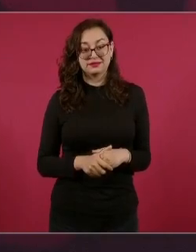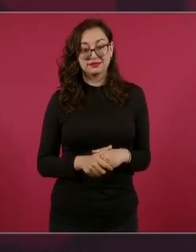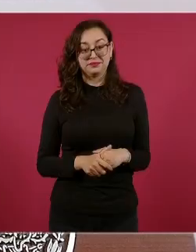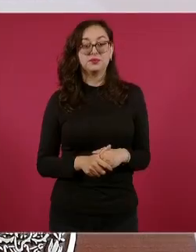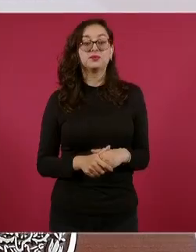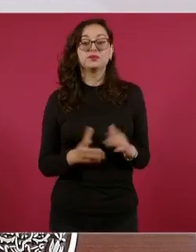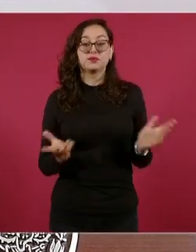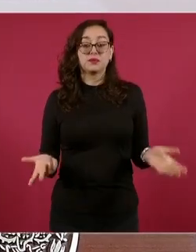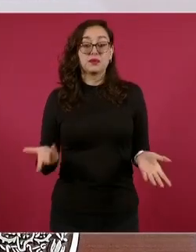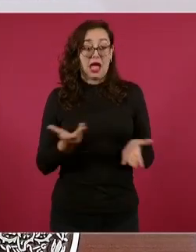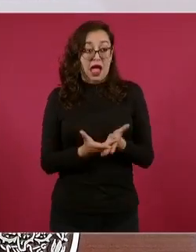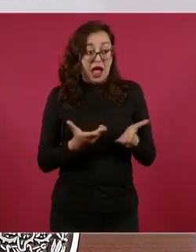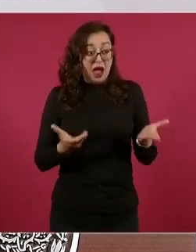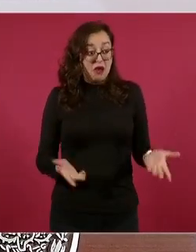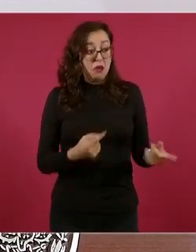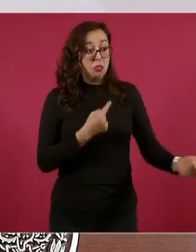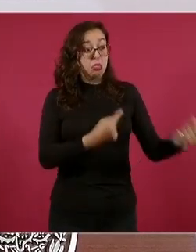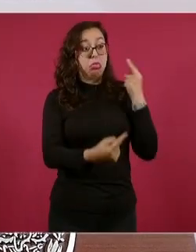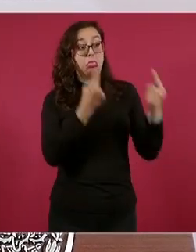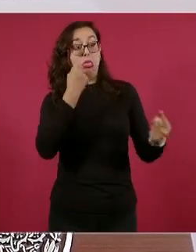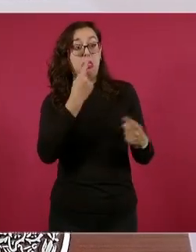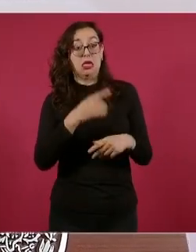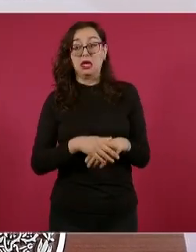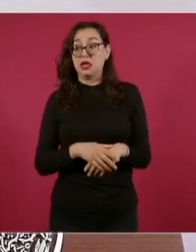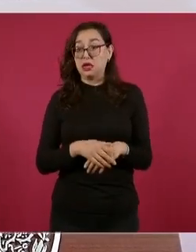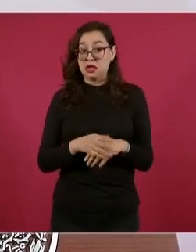nos quieren comparar. No,